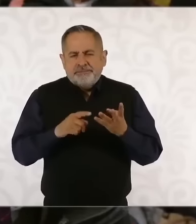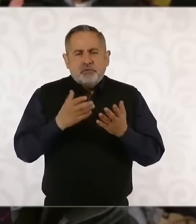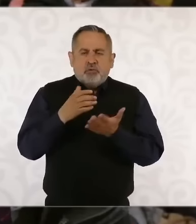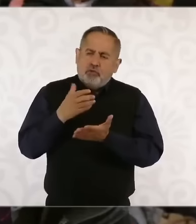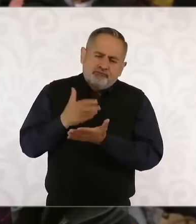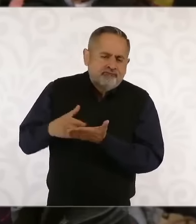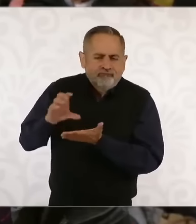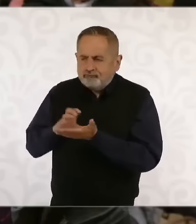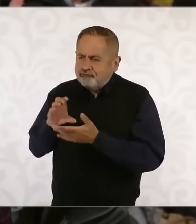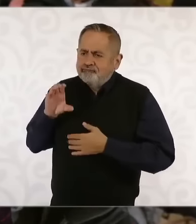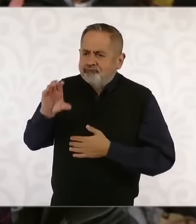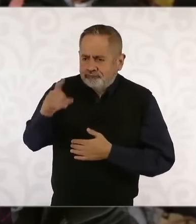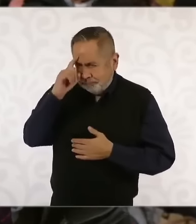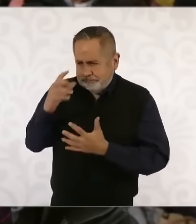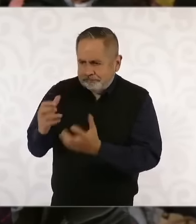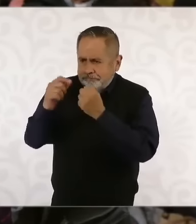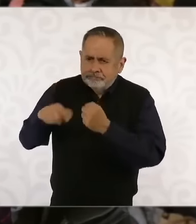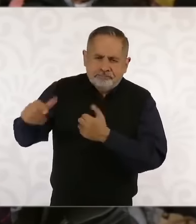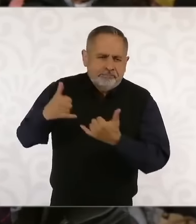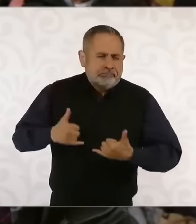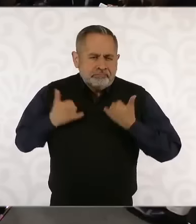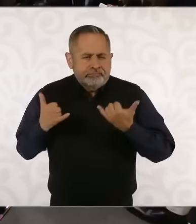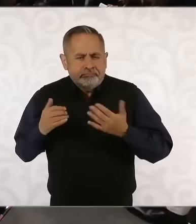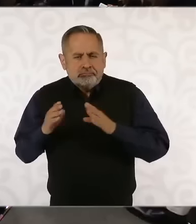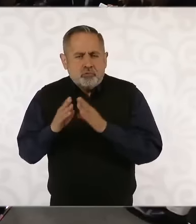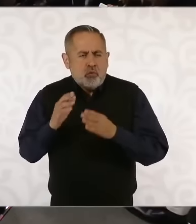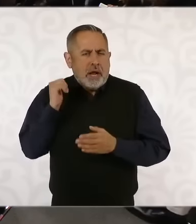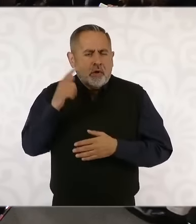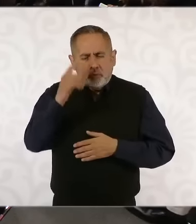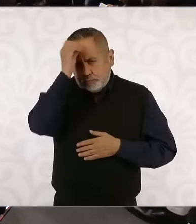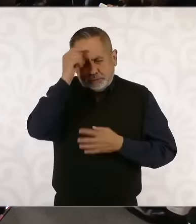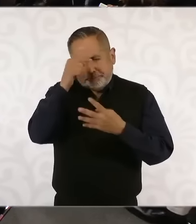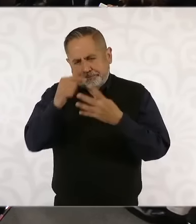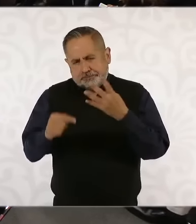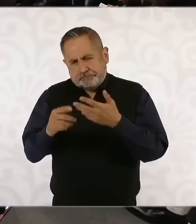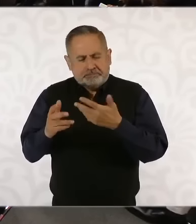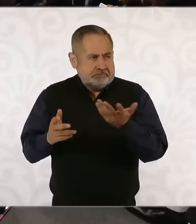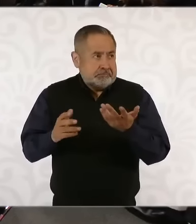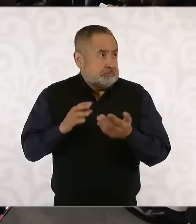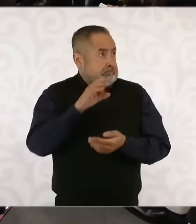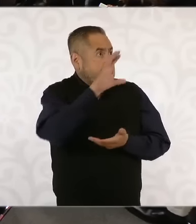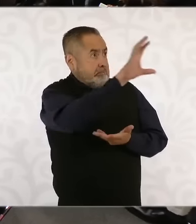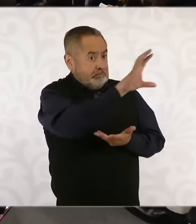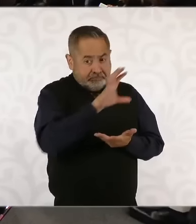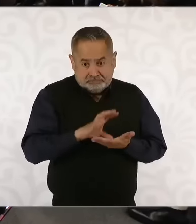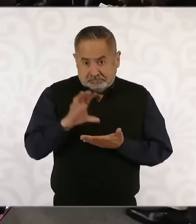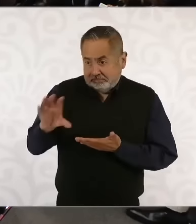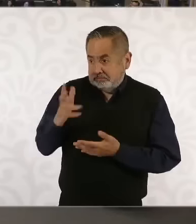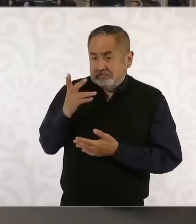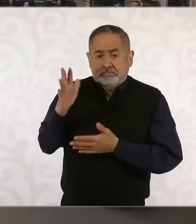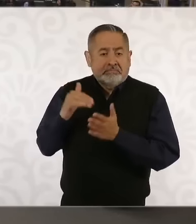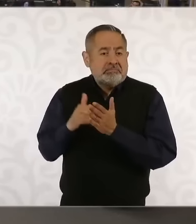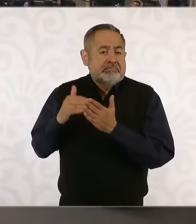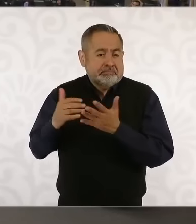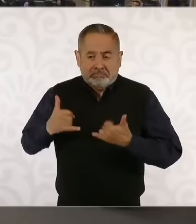que se hace para rescatar a los jóvenes, que se podrían rescatar otros casi 10 millones con